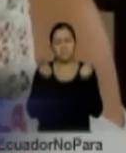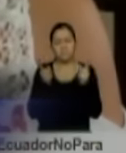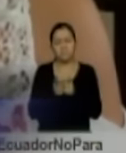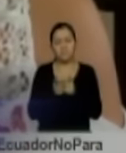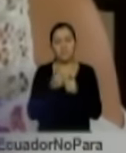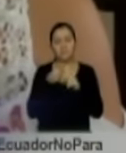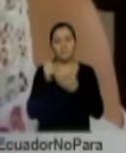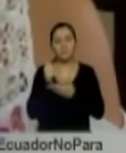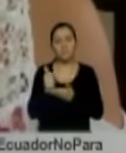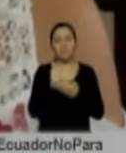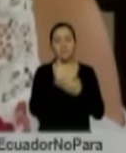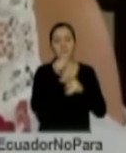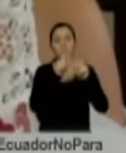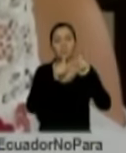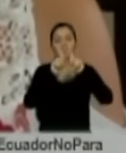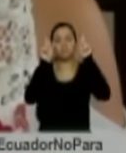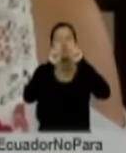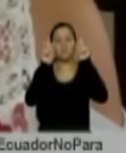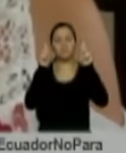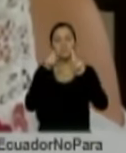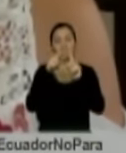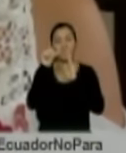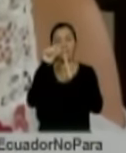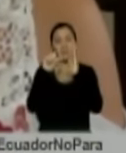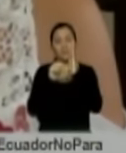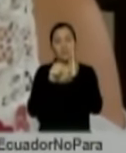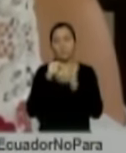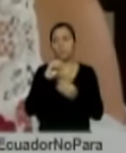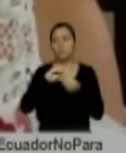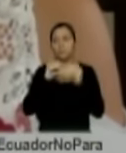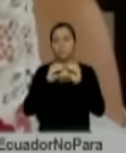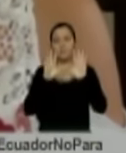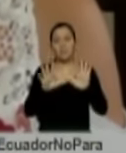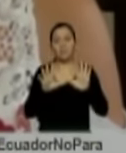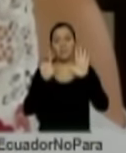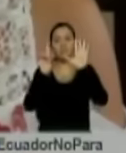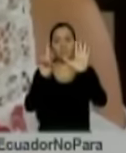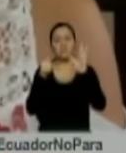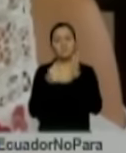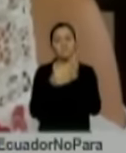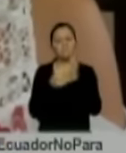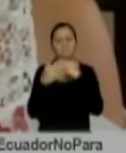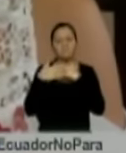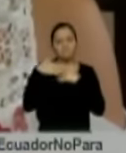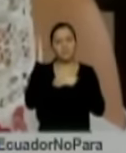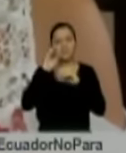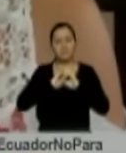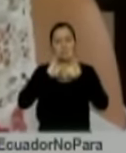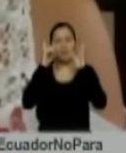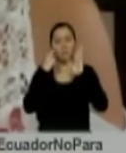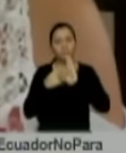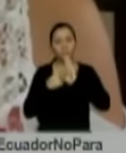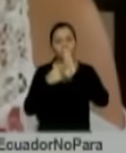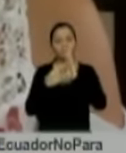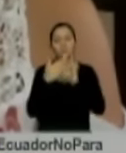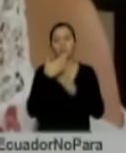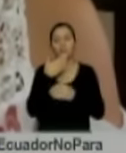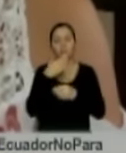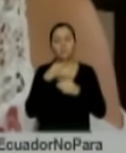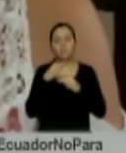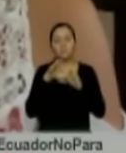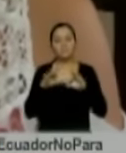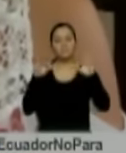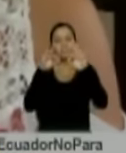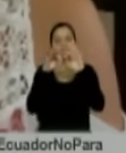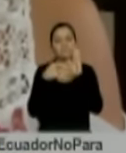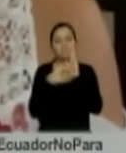solamente beneficiaba a las empresas. Hay un artículo, el artículo 16, que es, yo creo, la más clara demostración del traje a la medida que se hicieron las